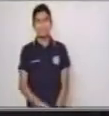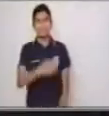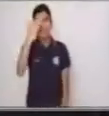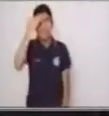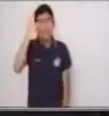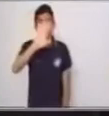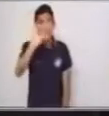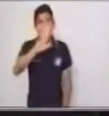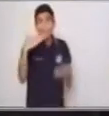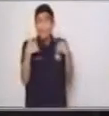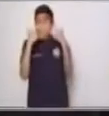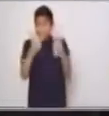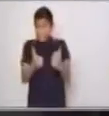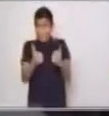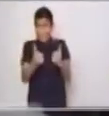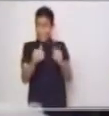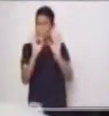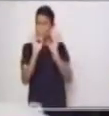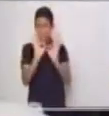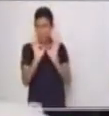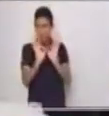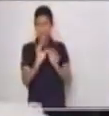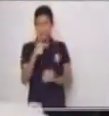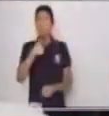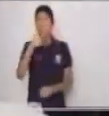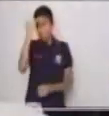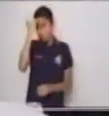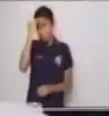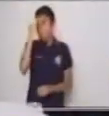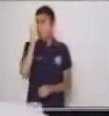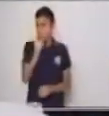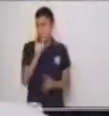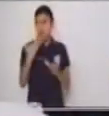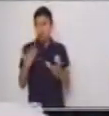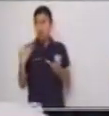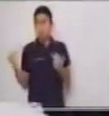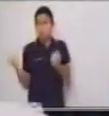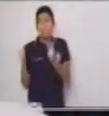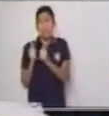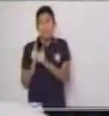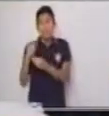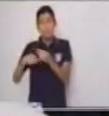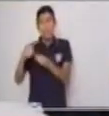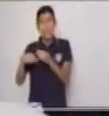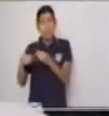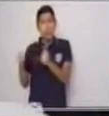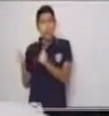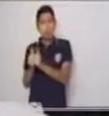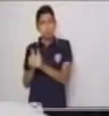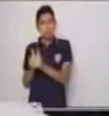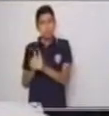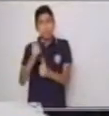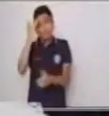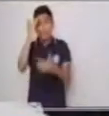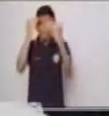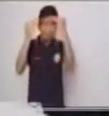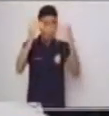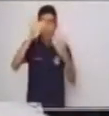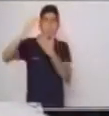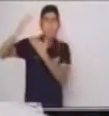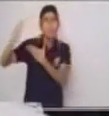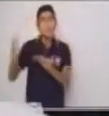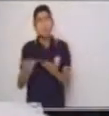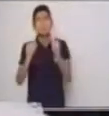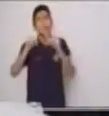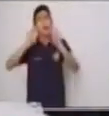Hola, ¿cómo están? Muy bien, yo sé que bien en compañía de familia. Sean bienvenidos a su